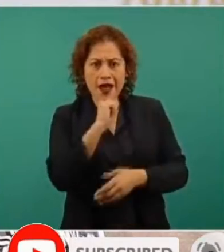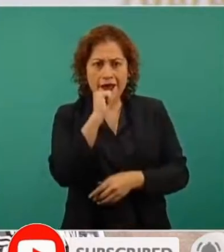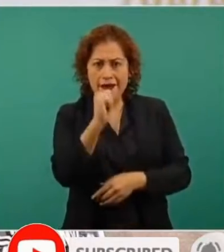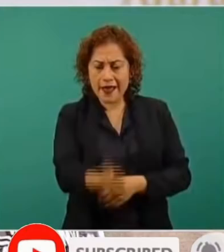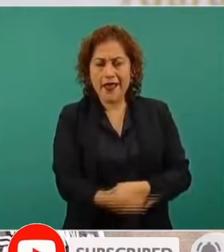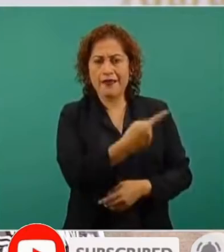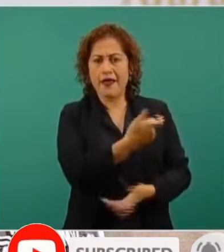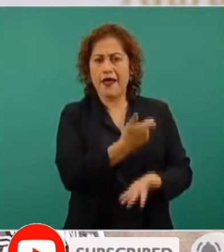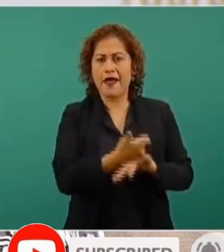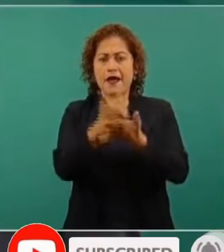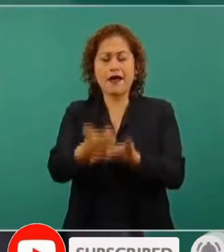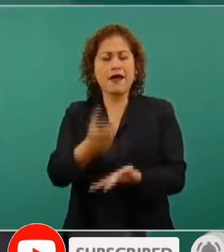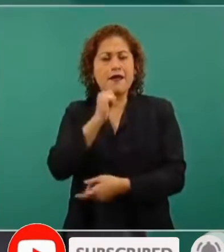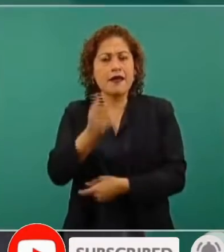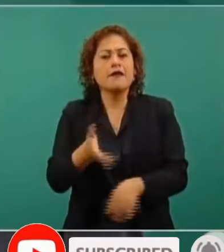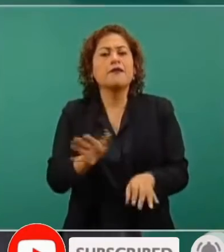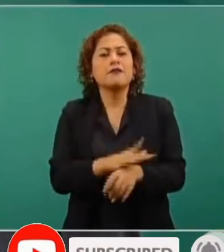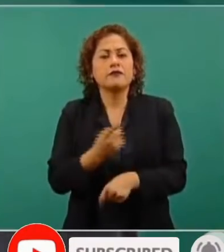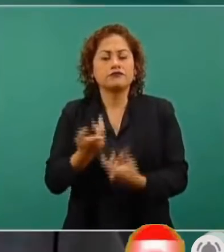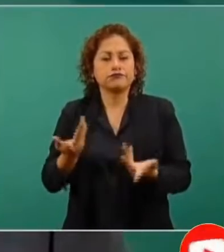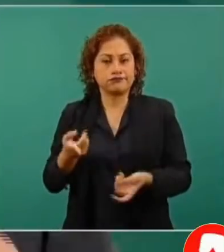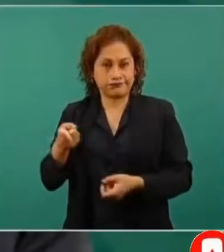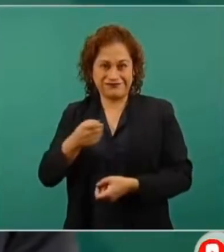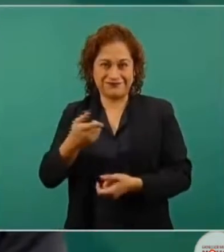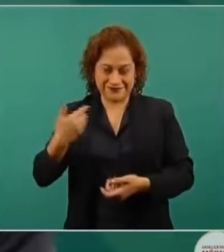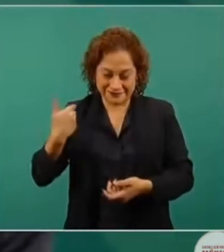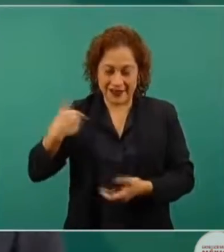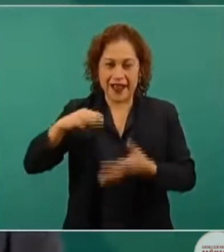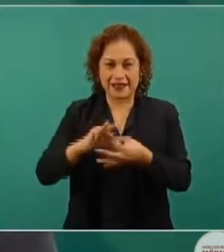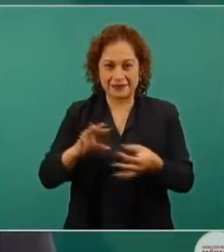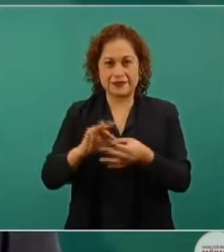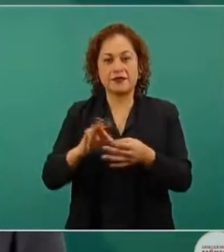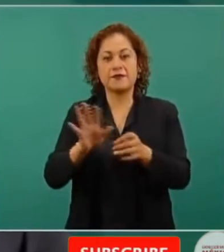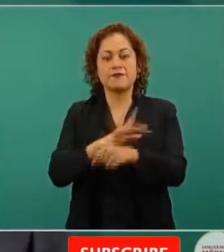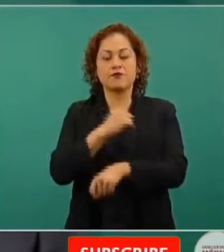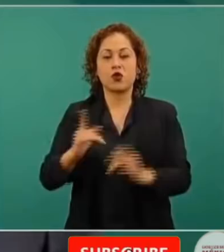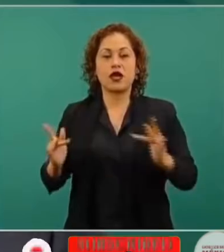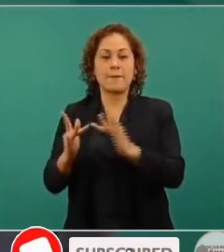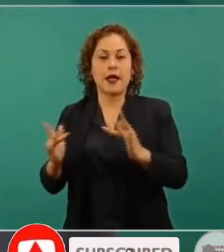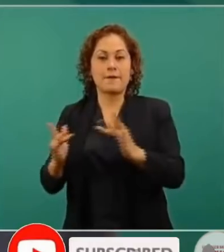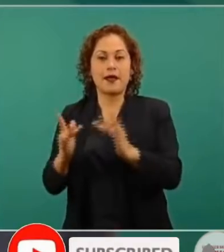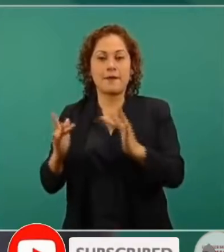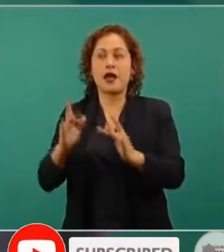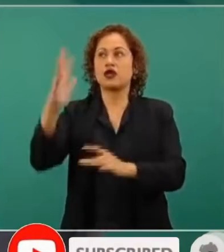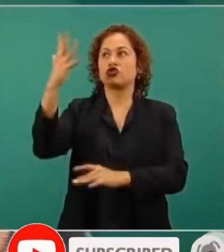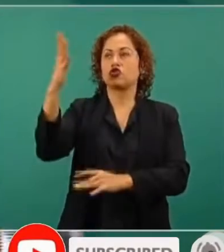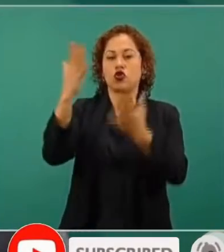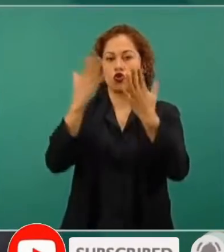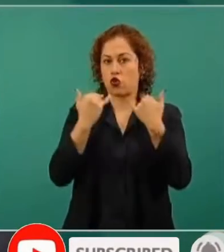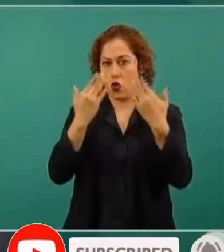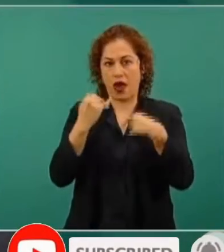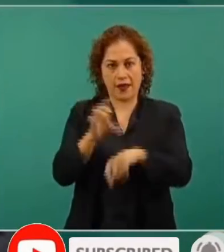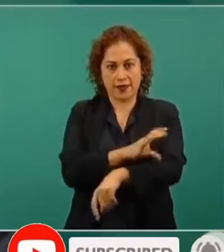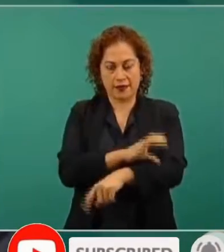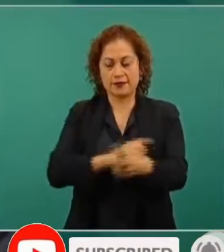dicho una y otra vez, que las intermitentes, cuando no hay sol, no hay electricidad, cuando no hay viento, no hay